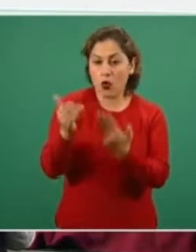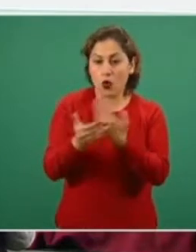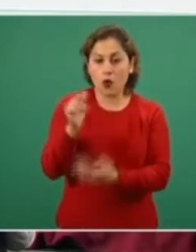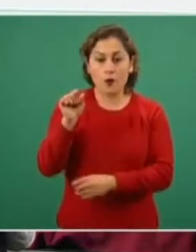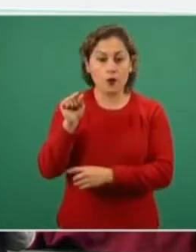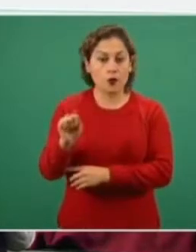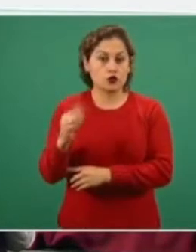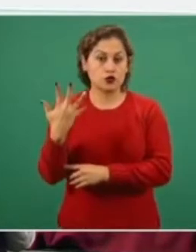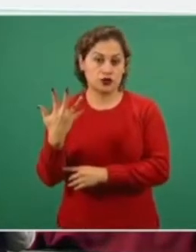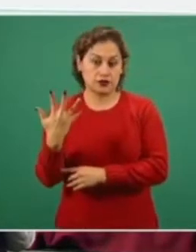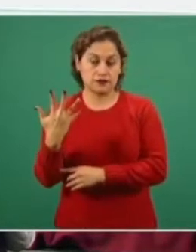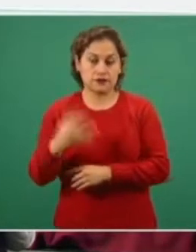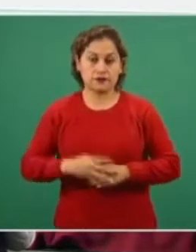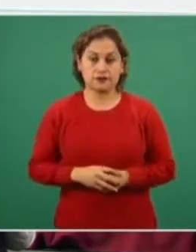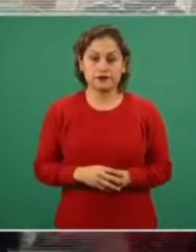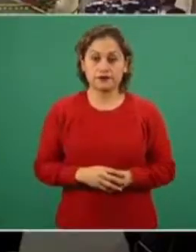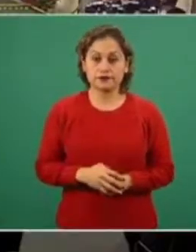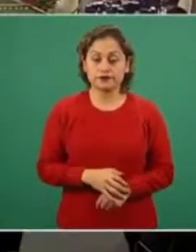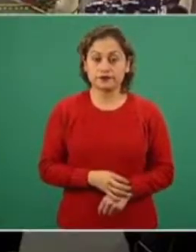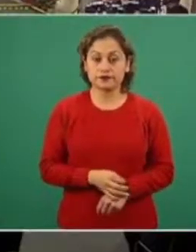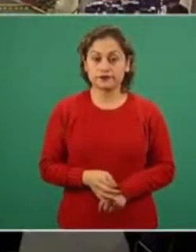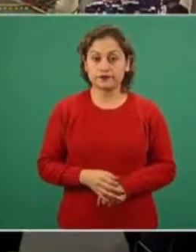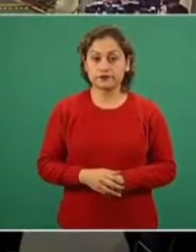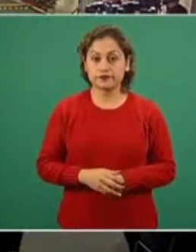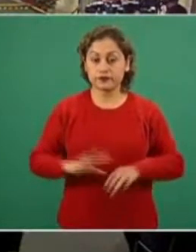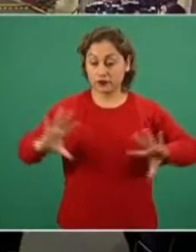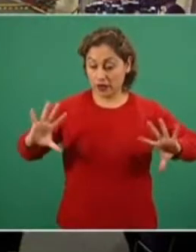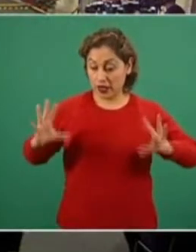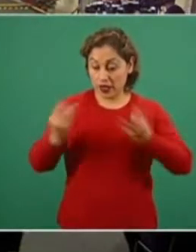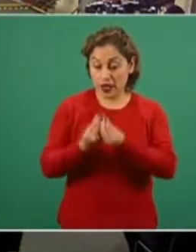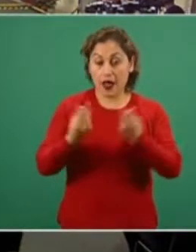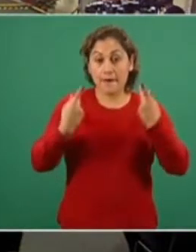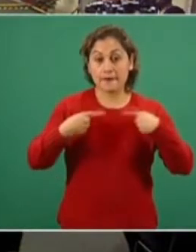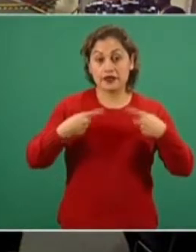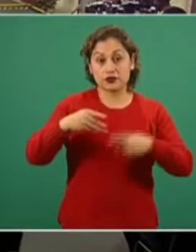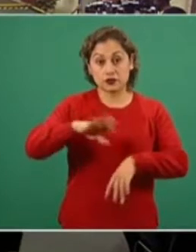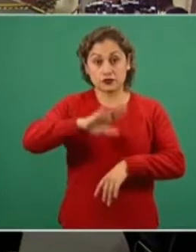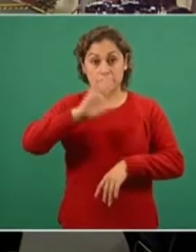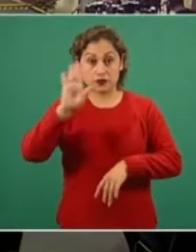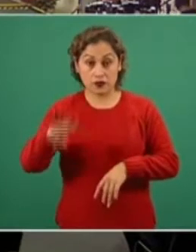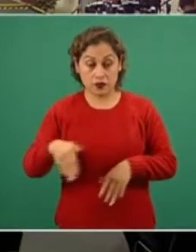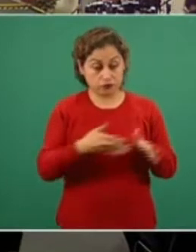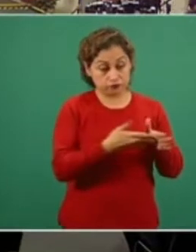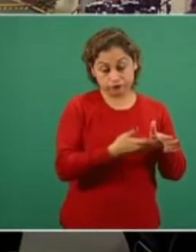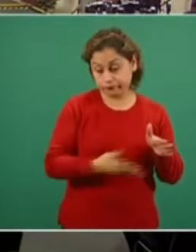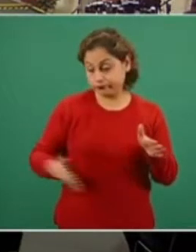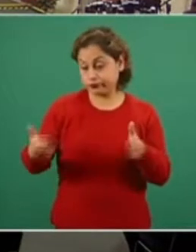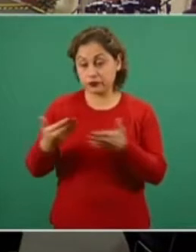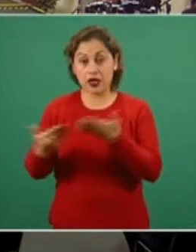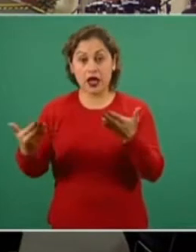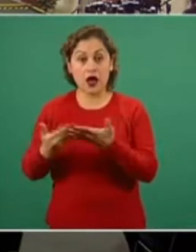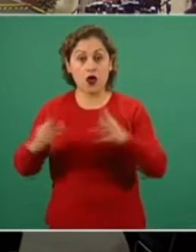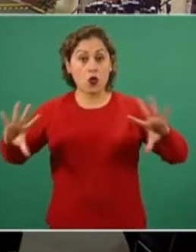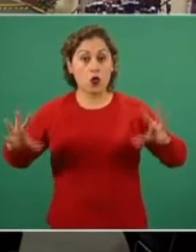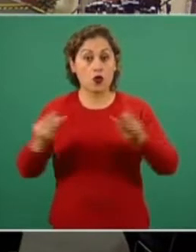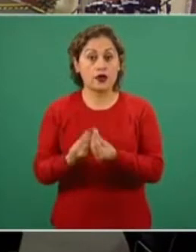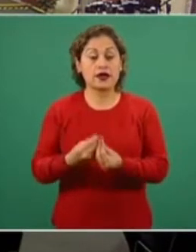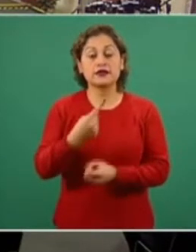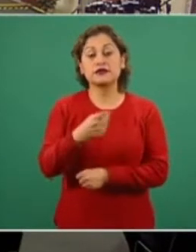puntos porcentuales. Del total de defunciones que se han confirmado hasta el día de hoy, son